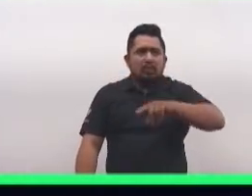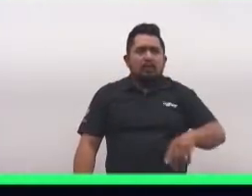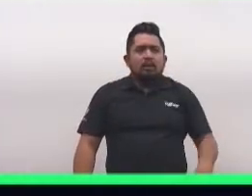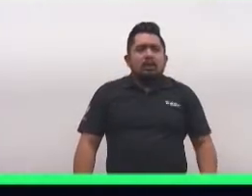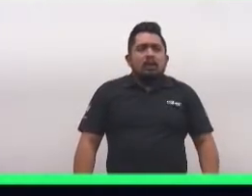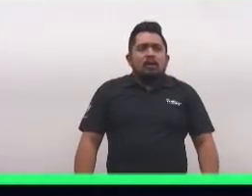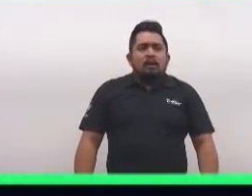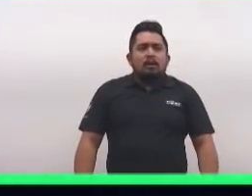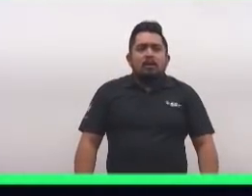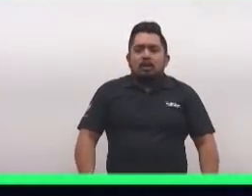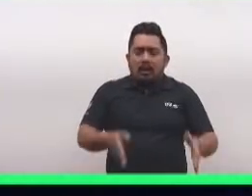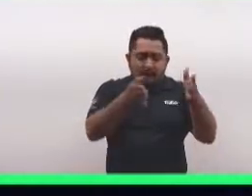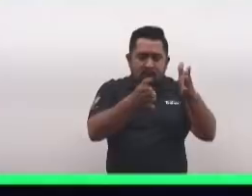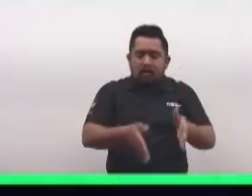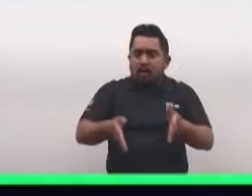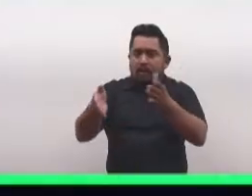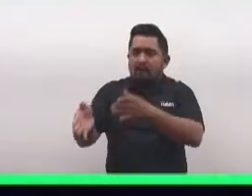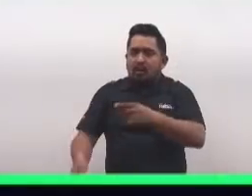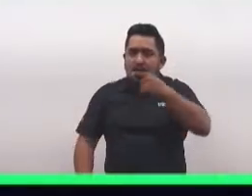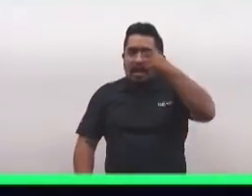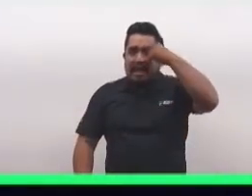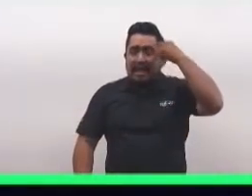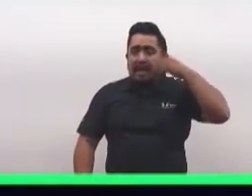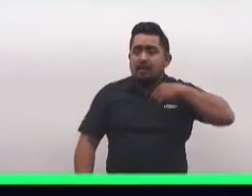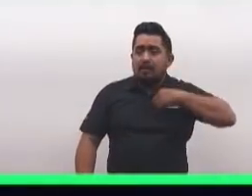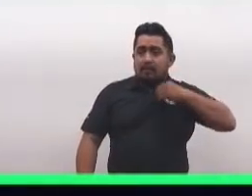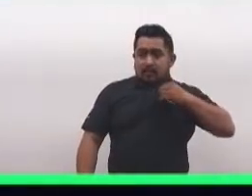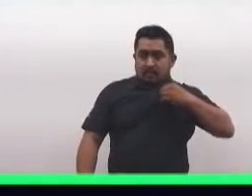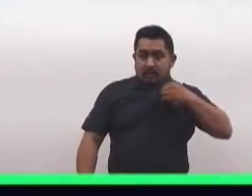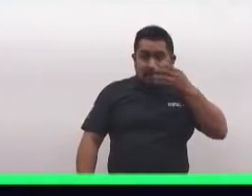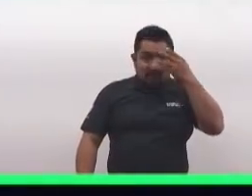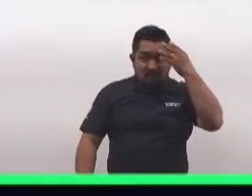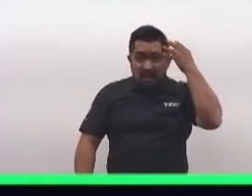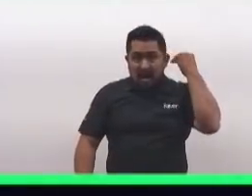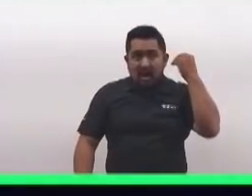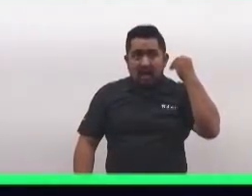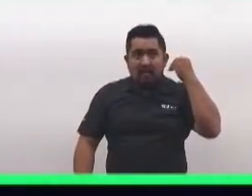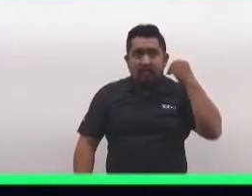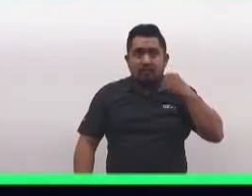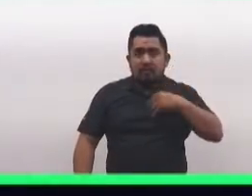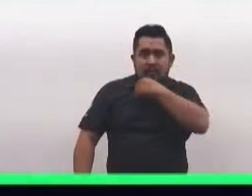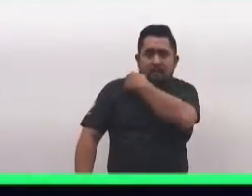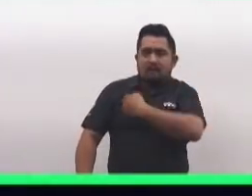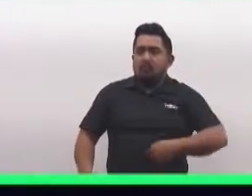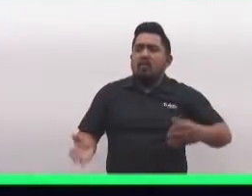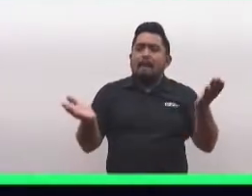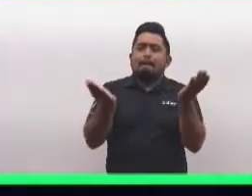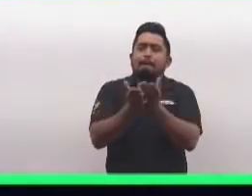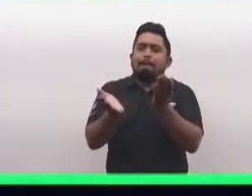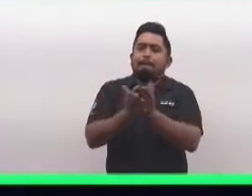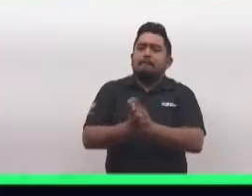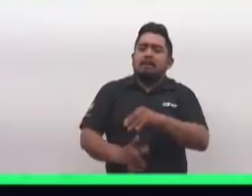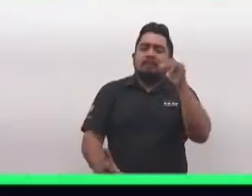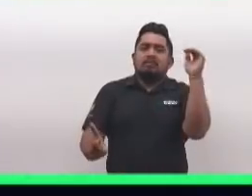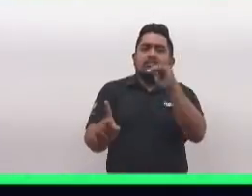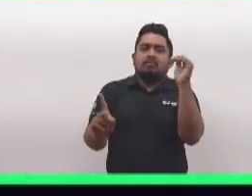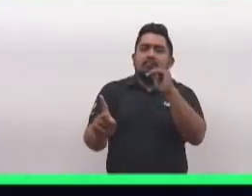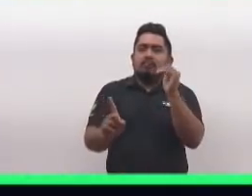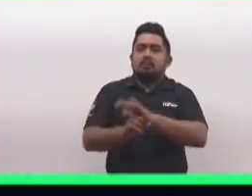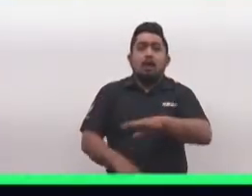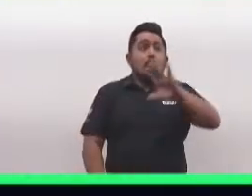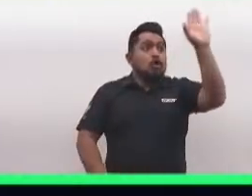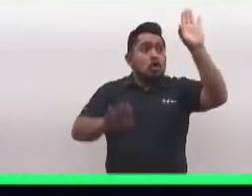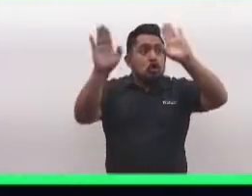con pantalón negro camisa blanca un morral y una biblia y un montón de ellos dijeron